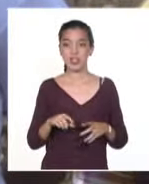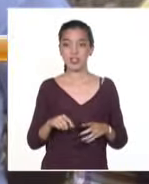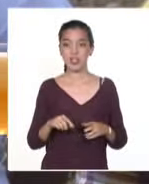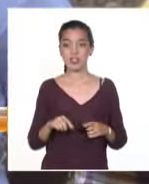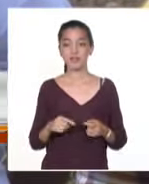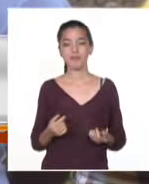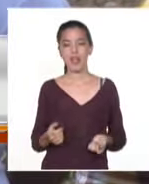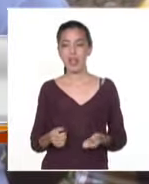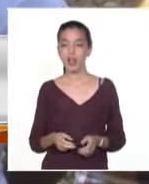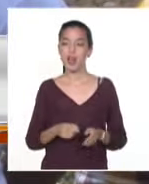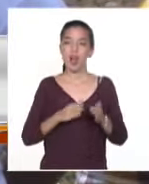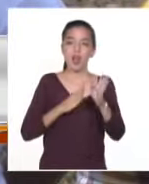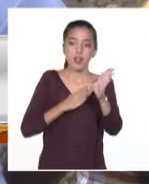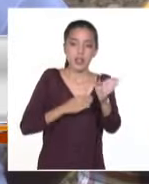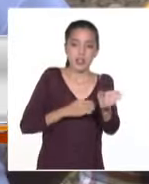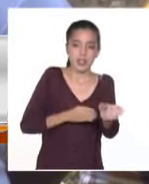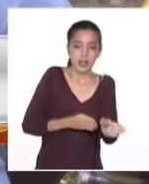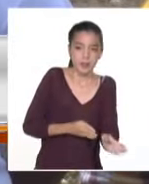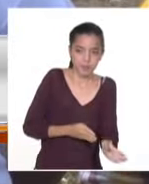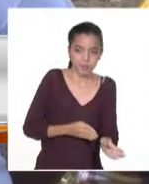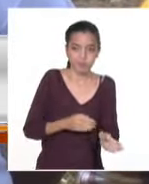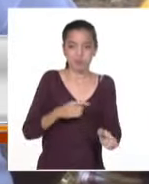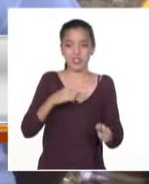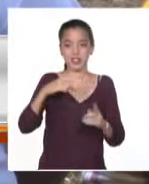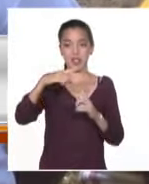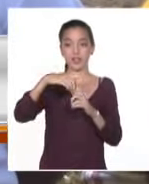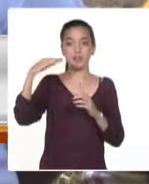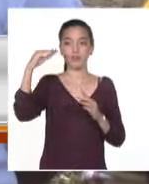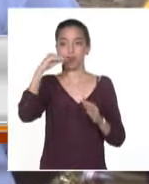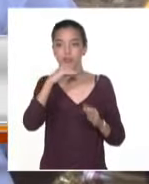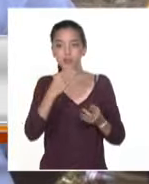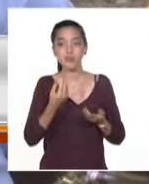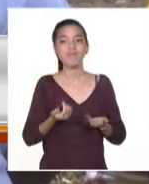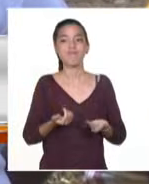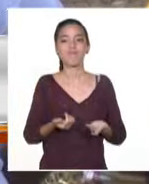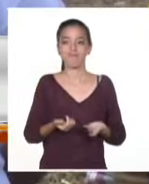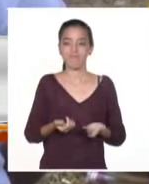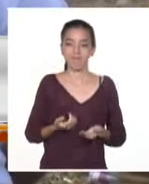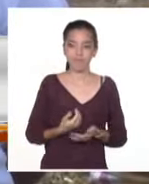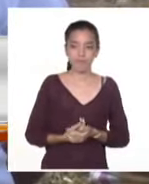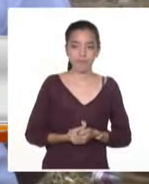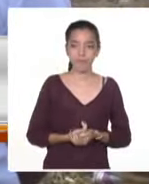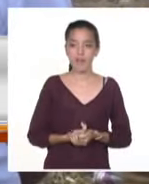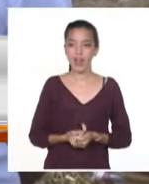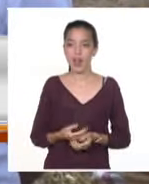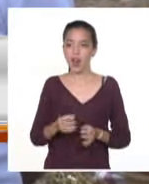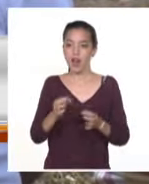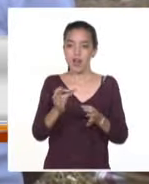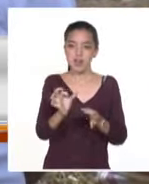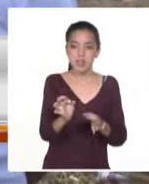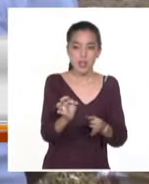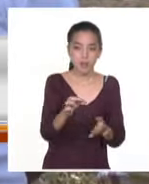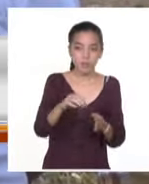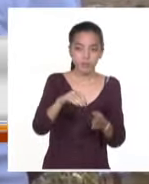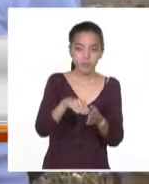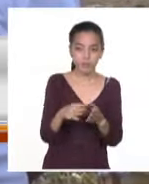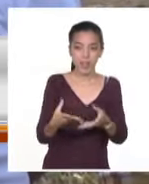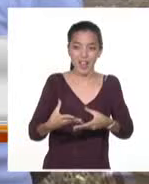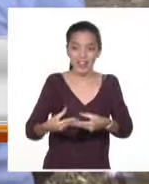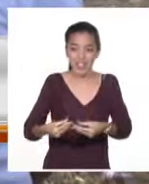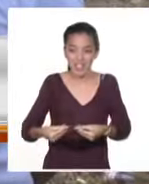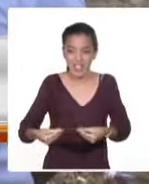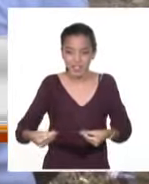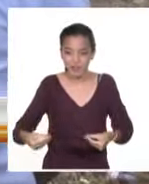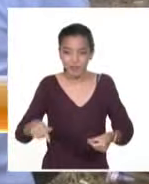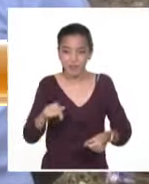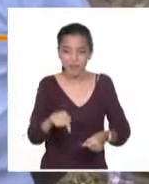Disciplina tecnológica en la caña, esto no es sembrar por sembrar. La calidad de la semilla, la distancia, la profundidad del surco. Eso